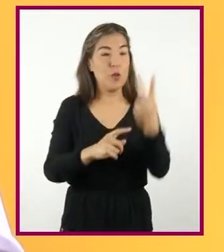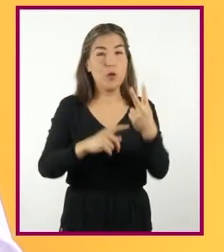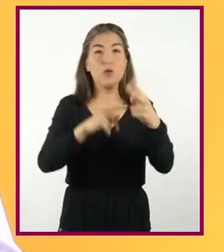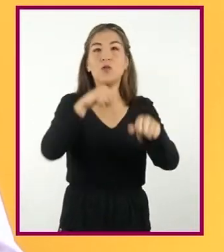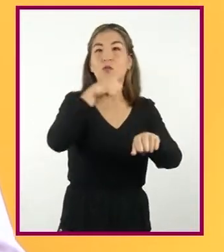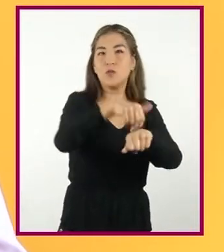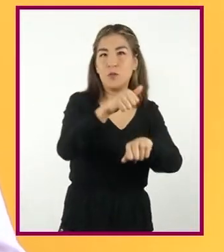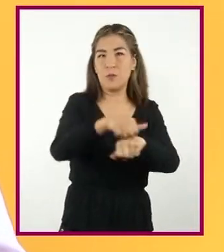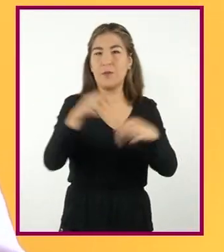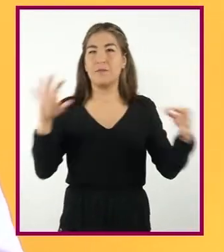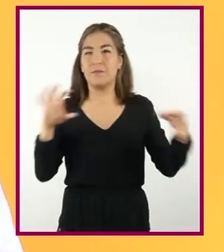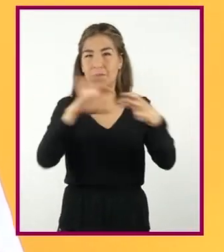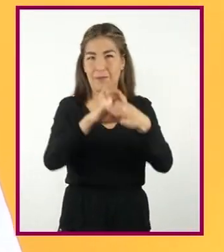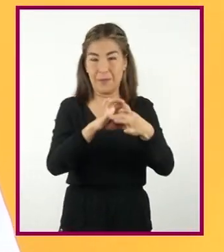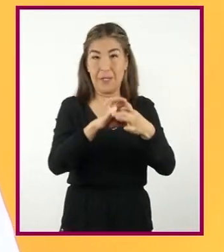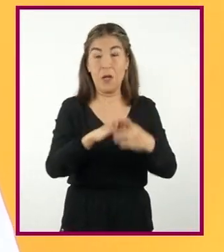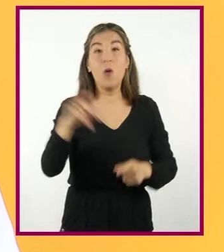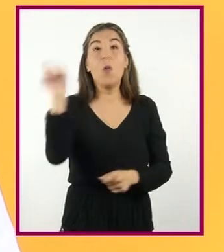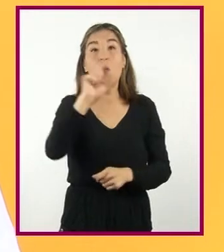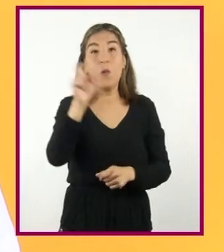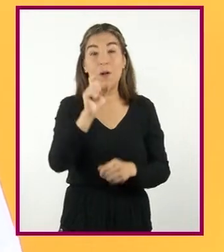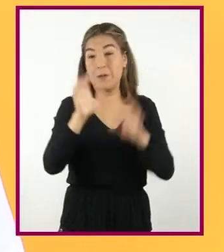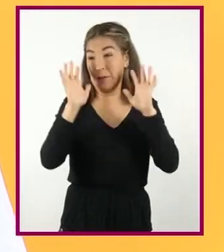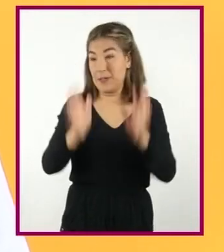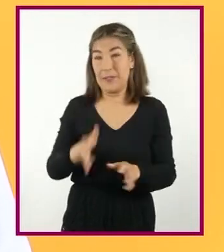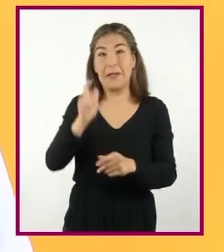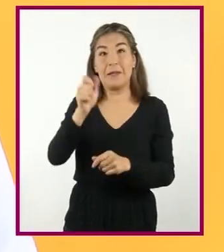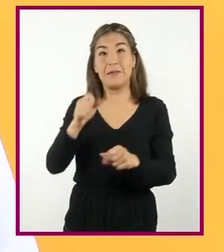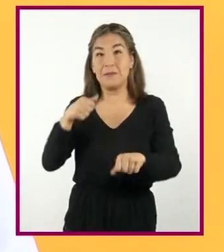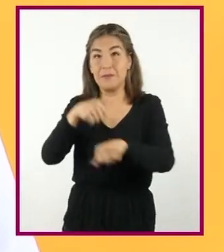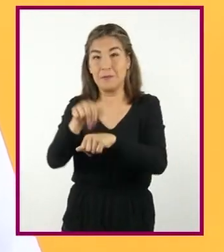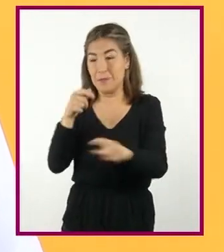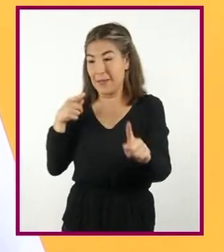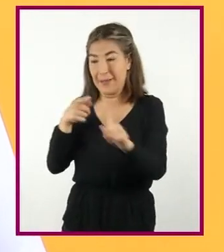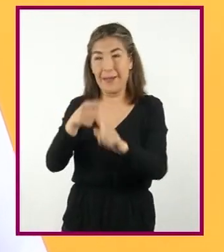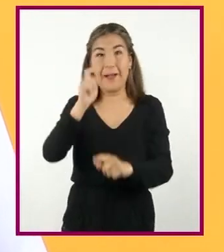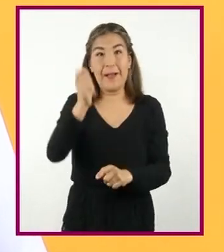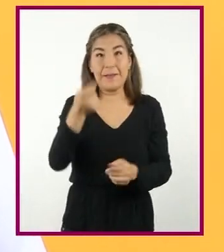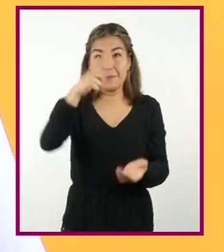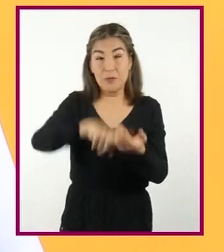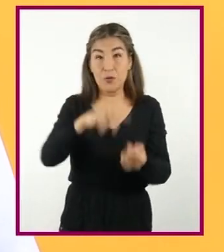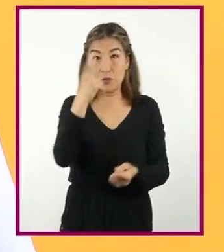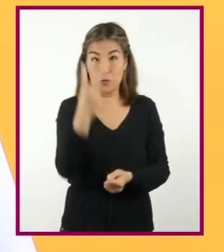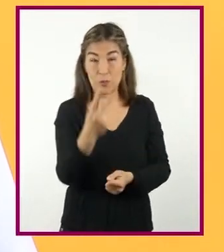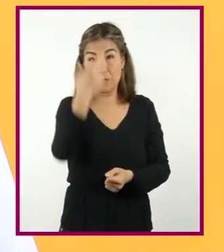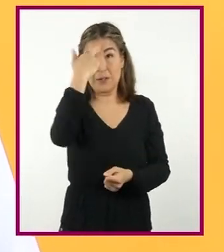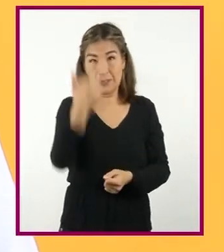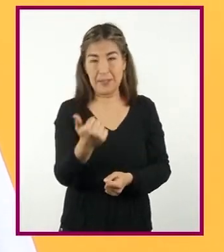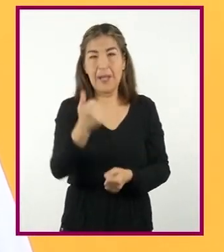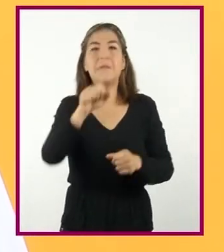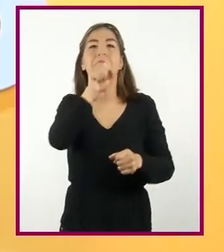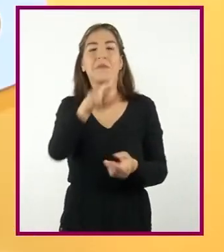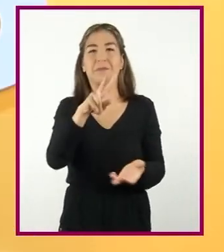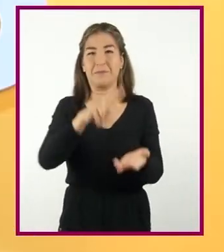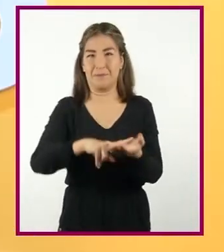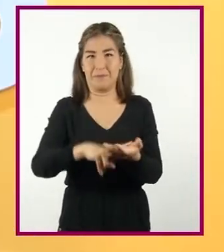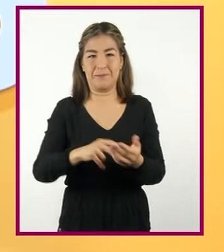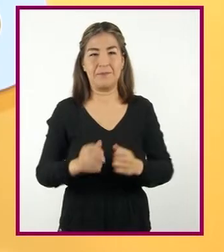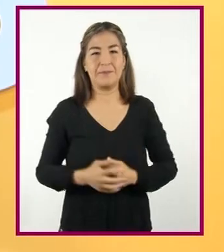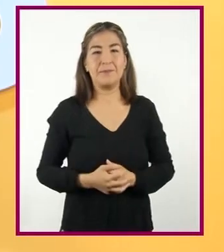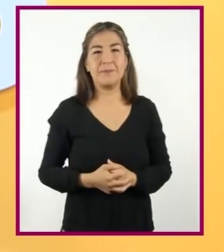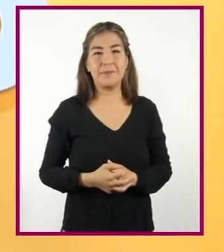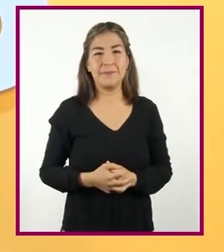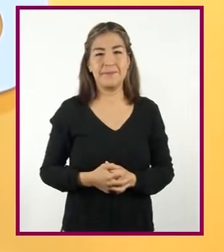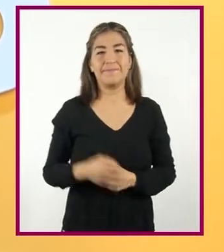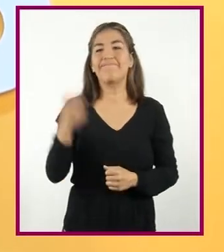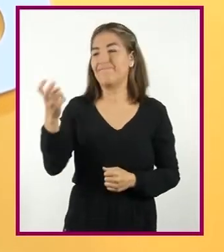magnitudes. Cuando se establece una relación de correspondencia entre dos razones que son equivalentes.